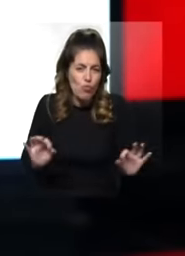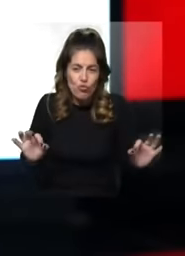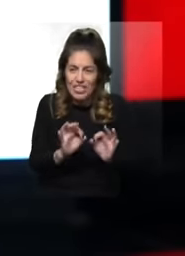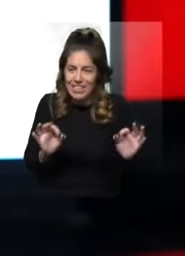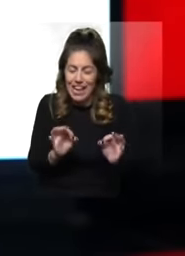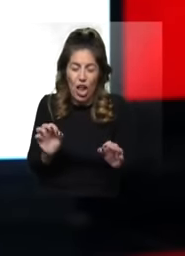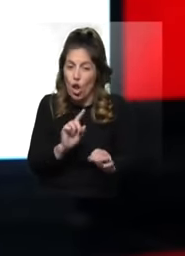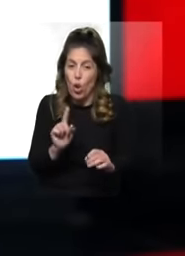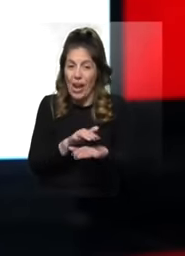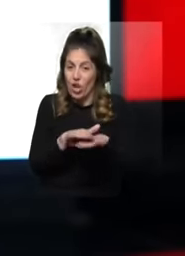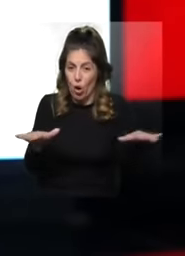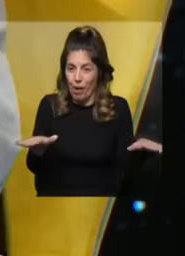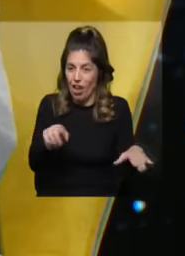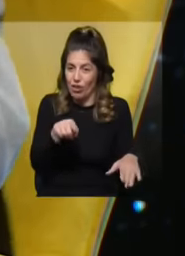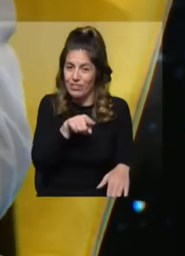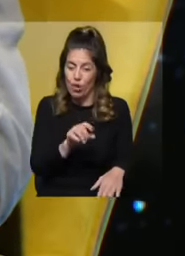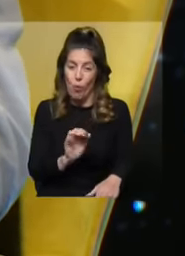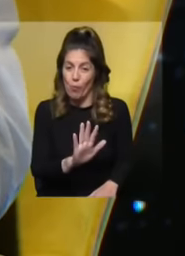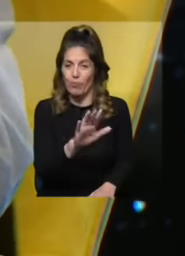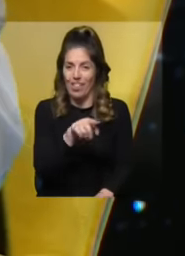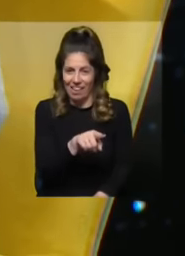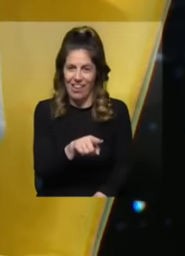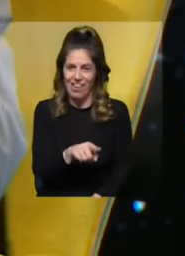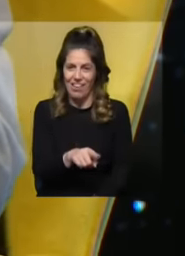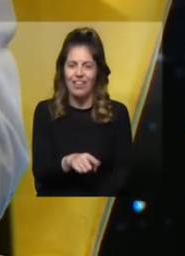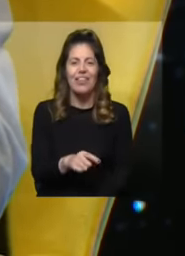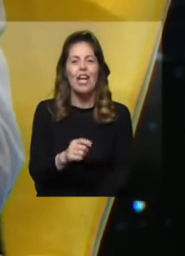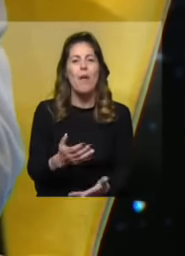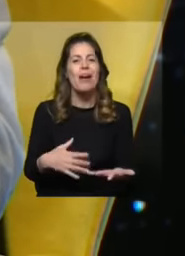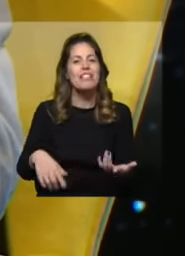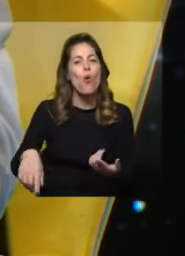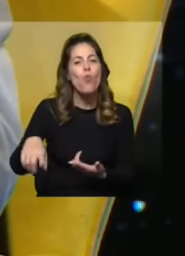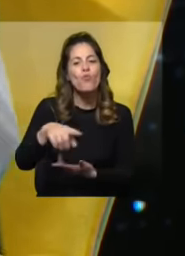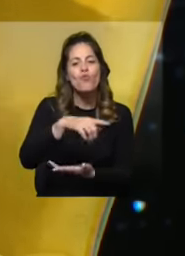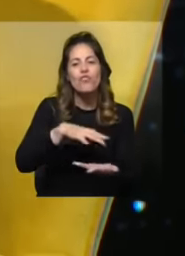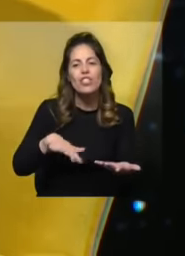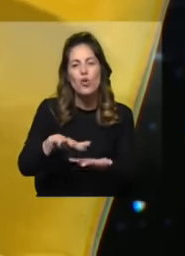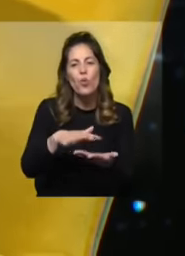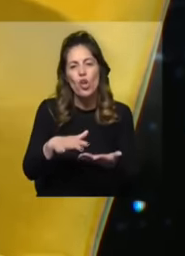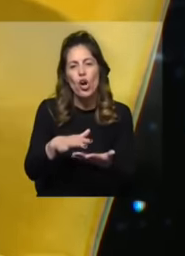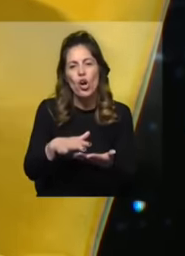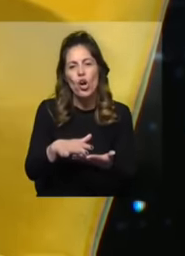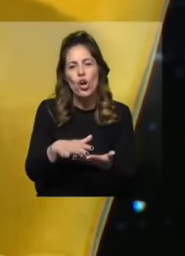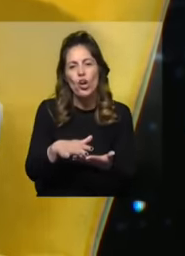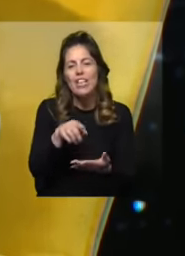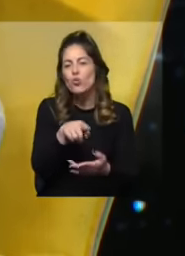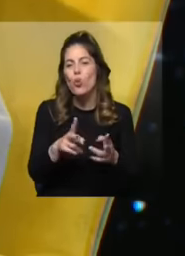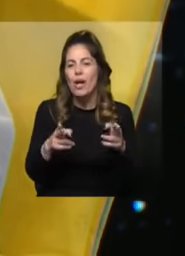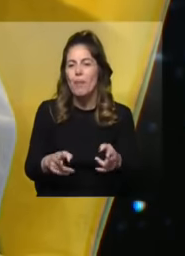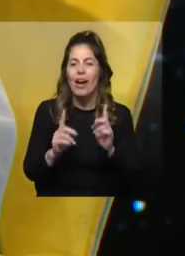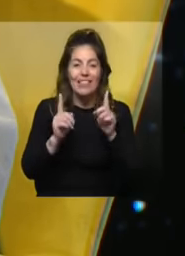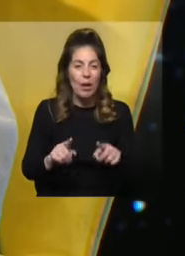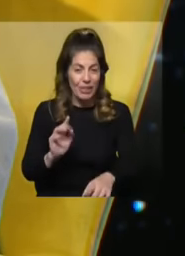usual. Igual digo, de manera más, digo, en un círculo determinado, en su época también